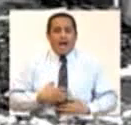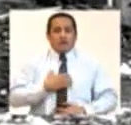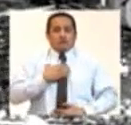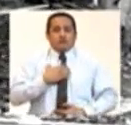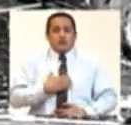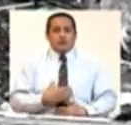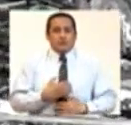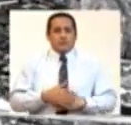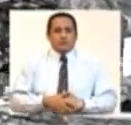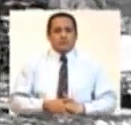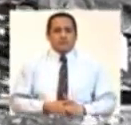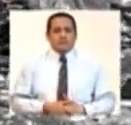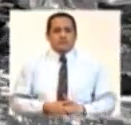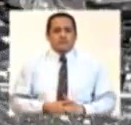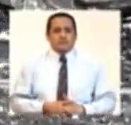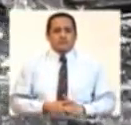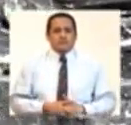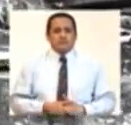inseguridad.